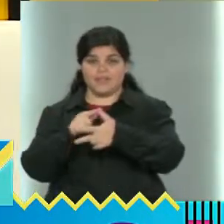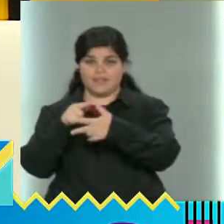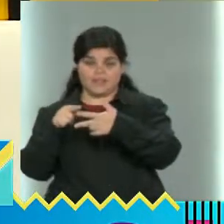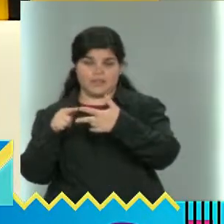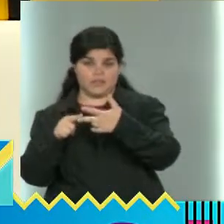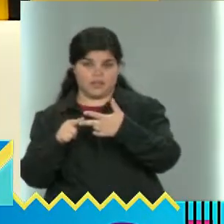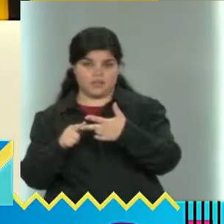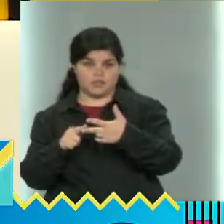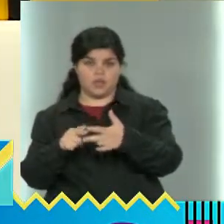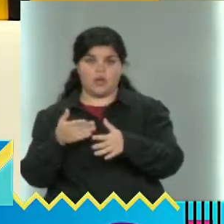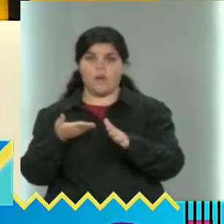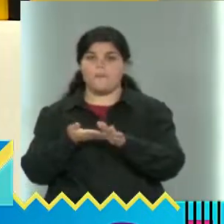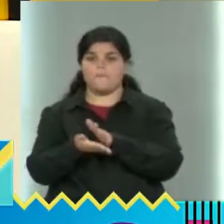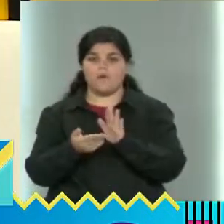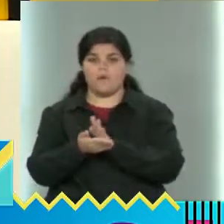publicar,